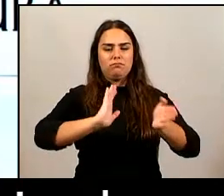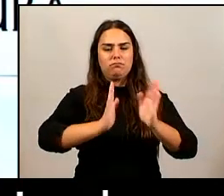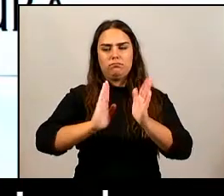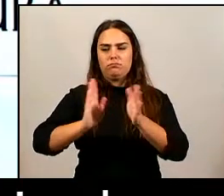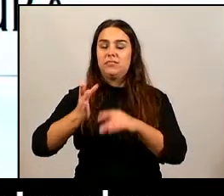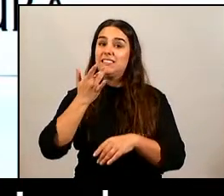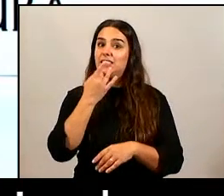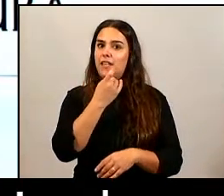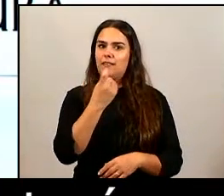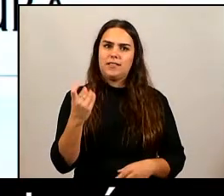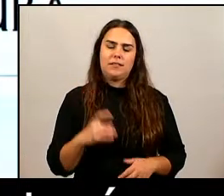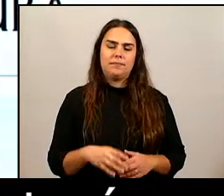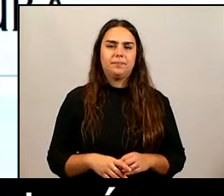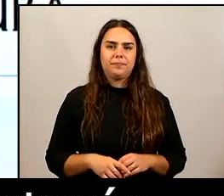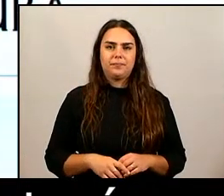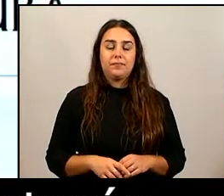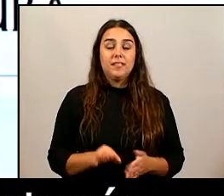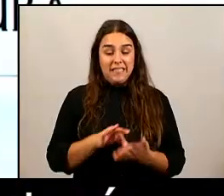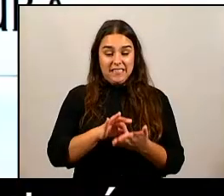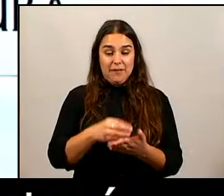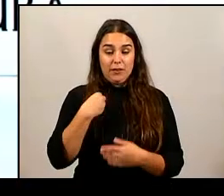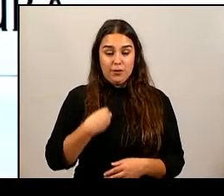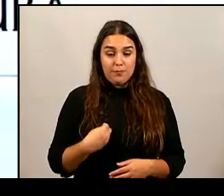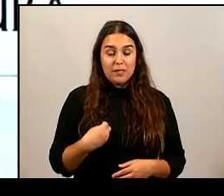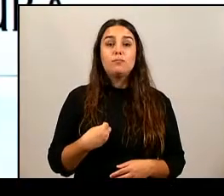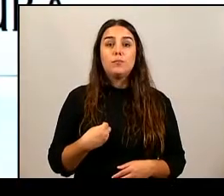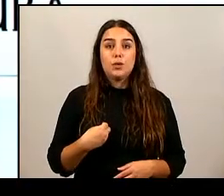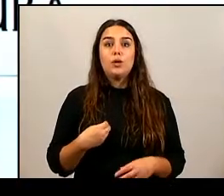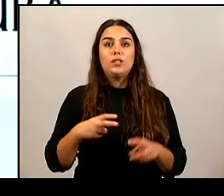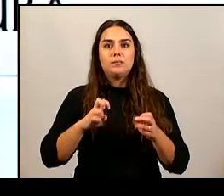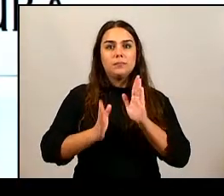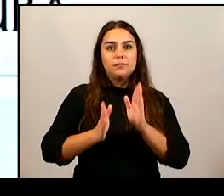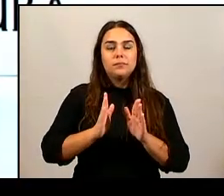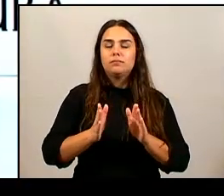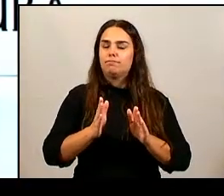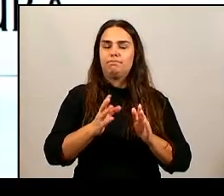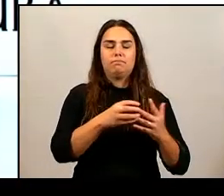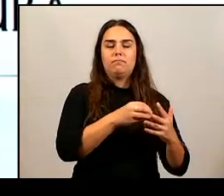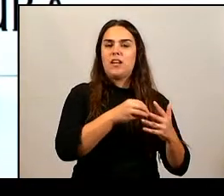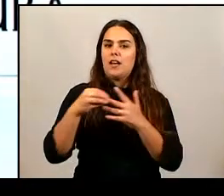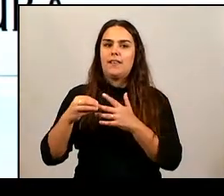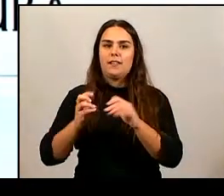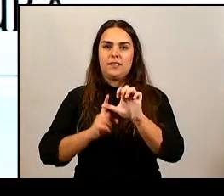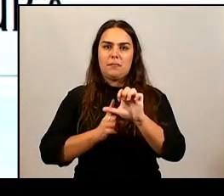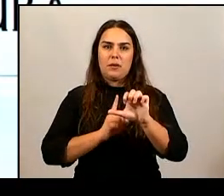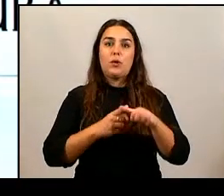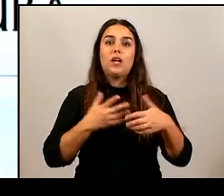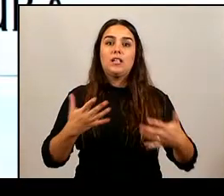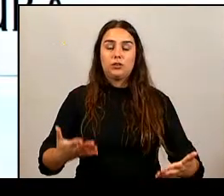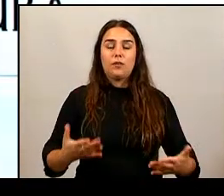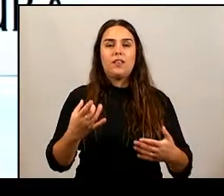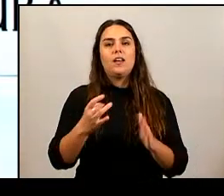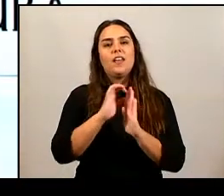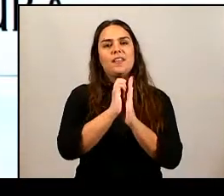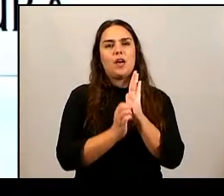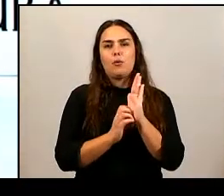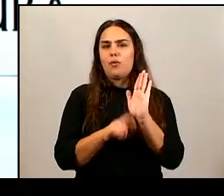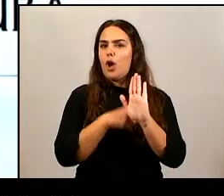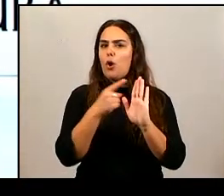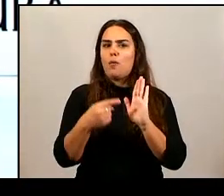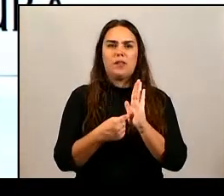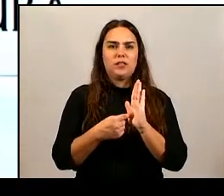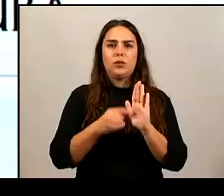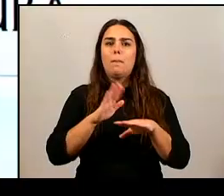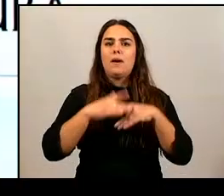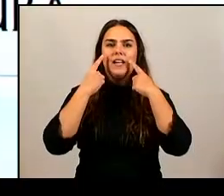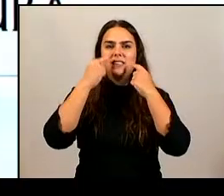precisen. Este servicio de intervención terapéutico es pionero en Extremadura y garantizará una atención integral a la salud mental